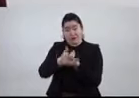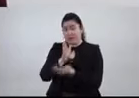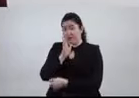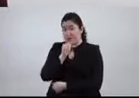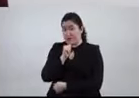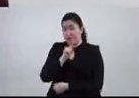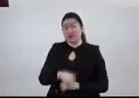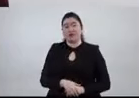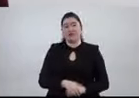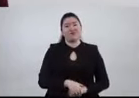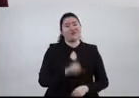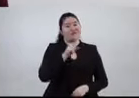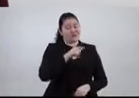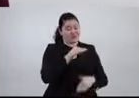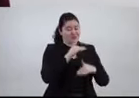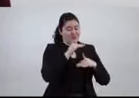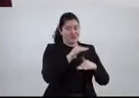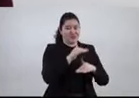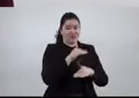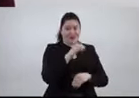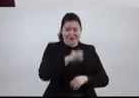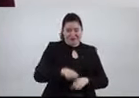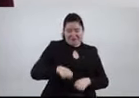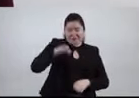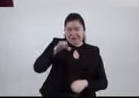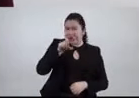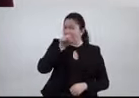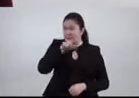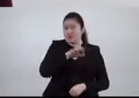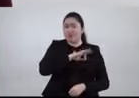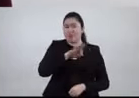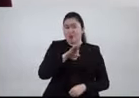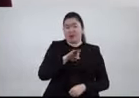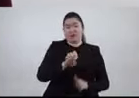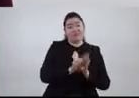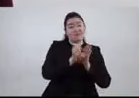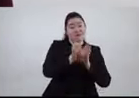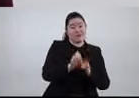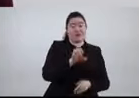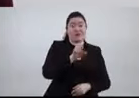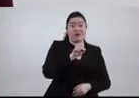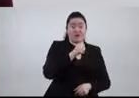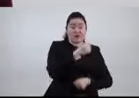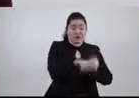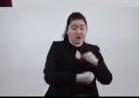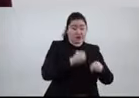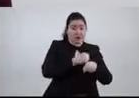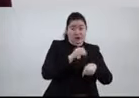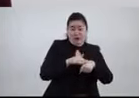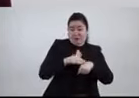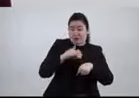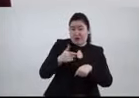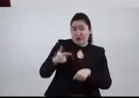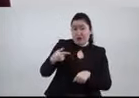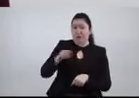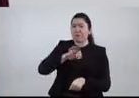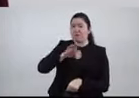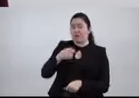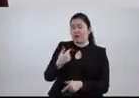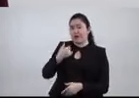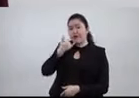Si están en el grupo de edad, se pueden registrar. Es decir, si son adultos de 60 y más años como personal educativo, se pueden registrar